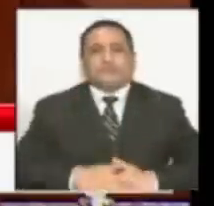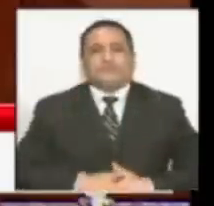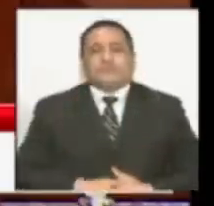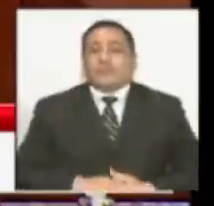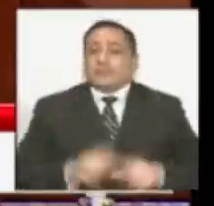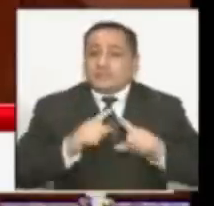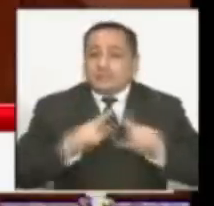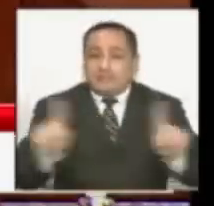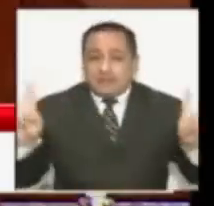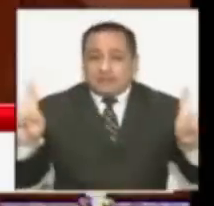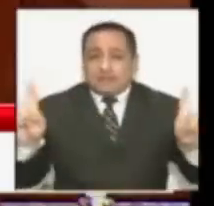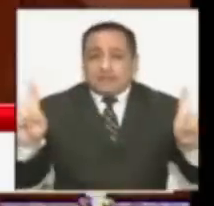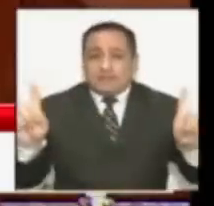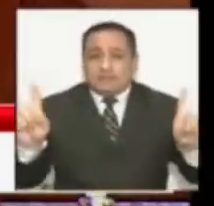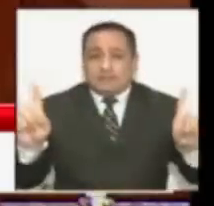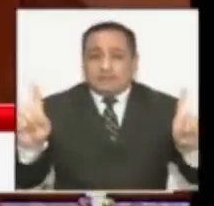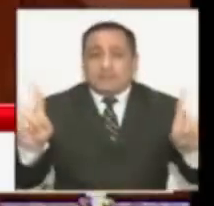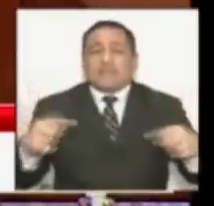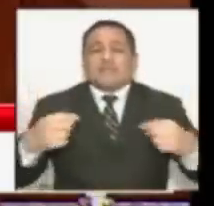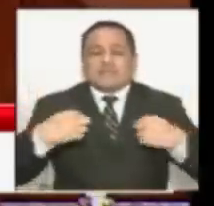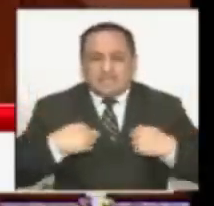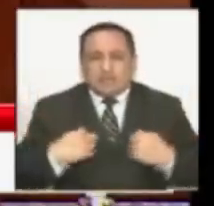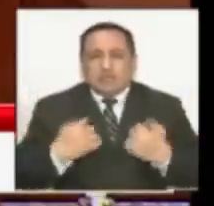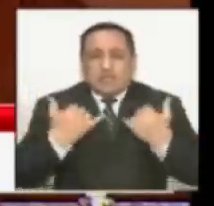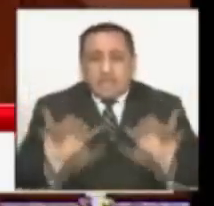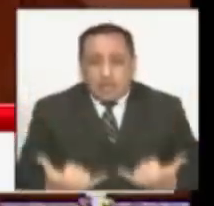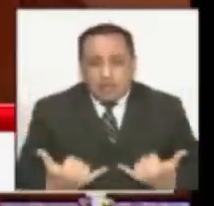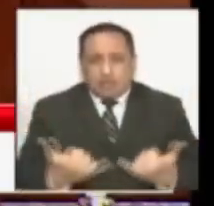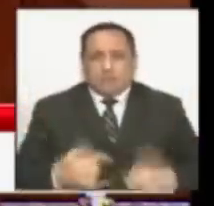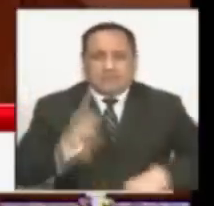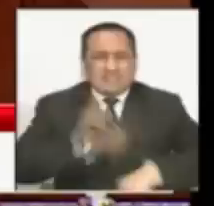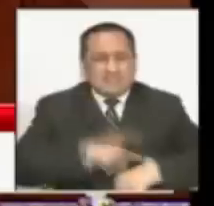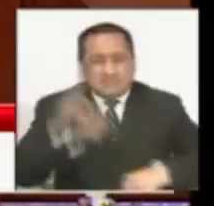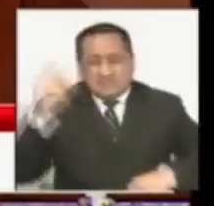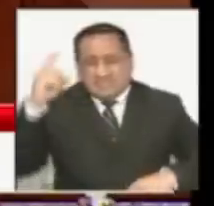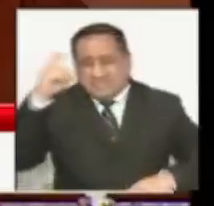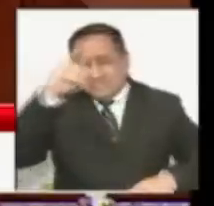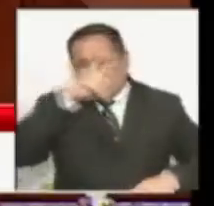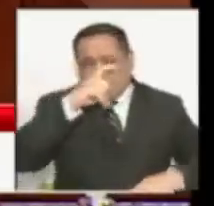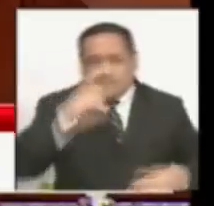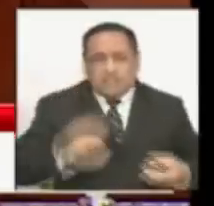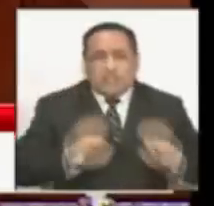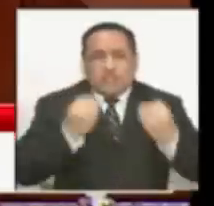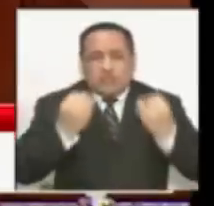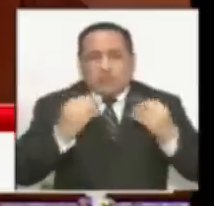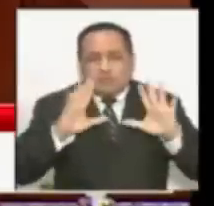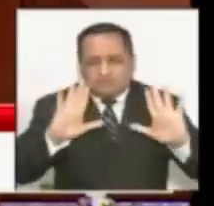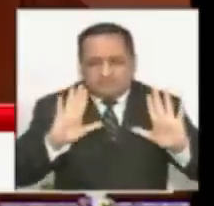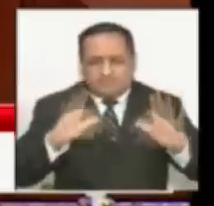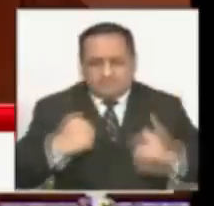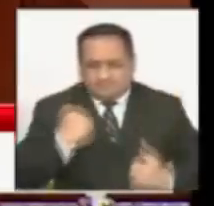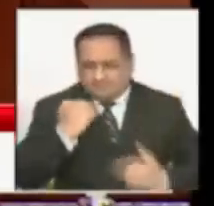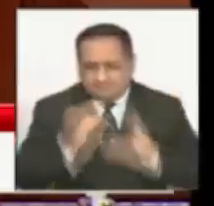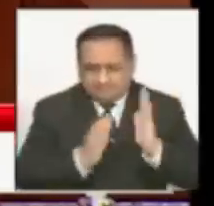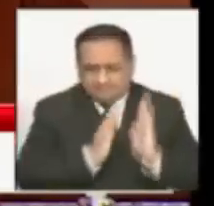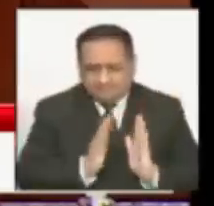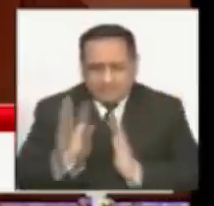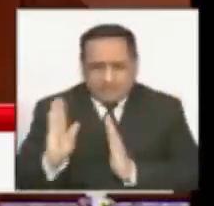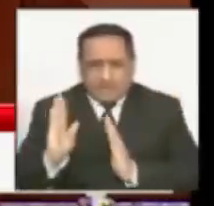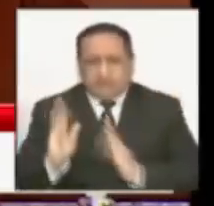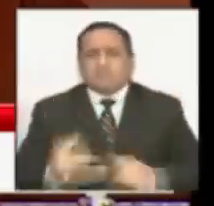Por el contrario, tomemos estos tiempos turbulentos como un llamado a la acción,